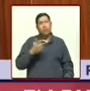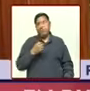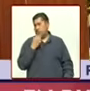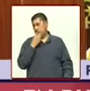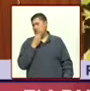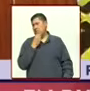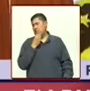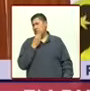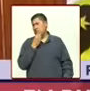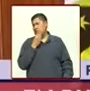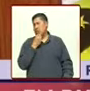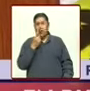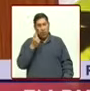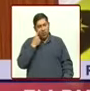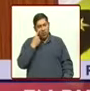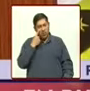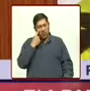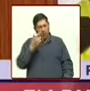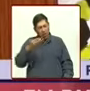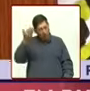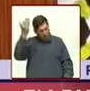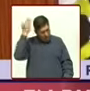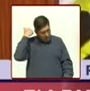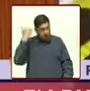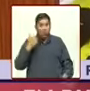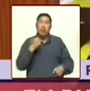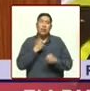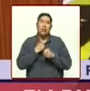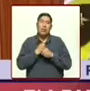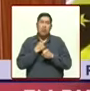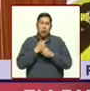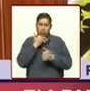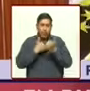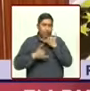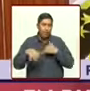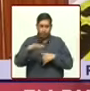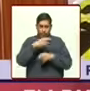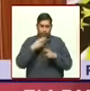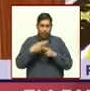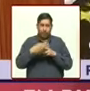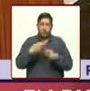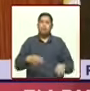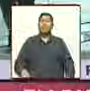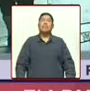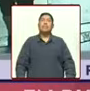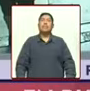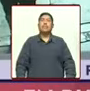arroja algún conocimiento anterior, digamos, de que haya trabajado alguien con ese nombre.